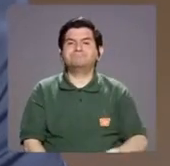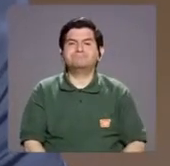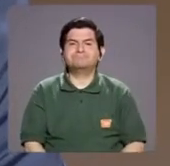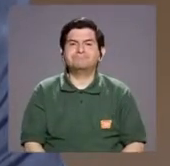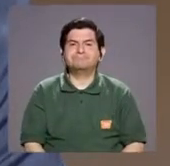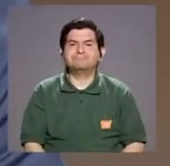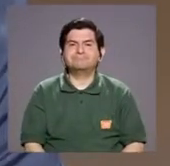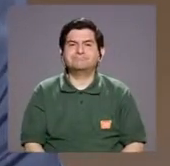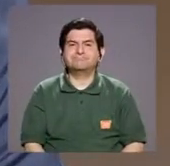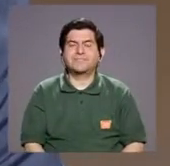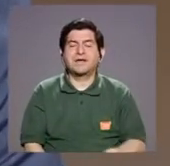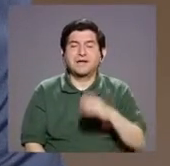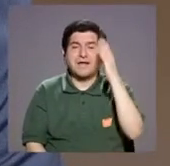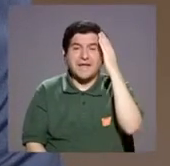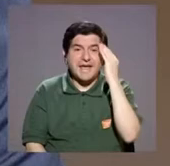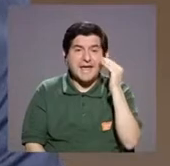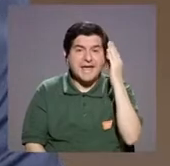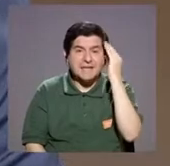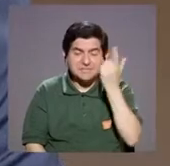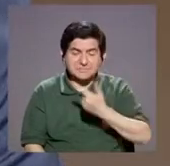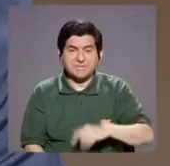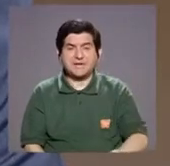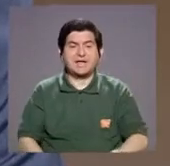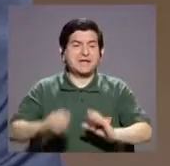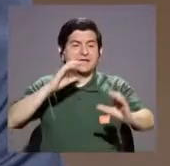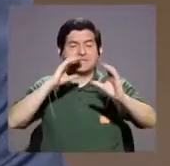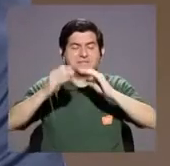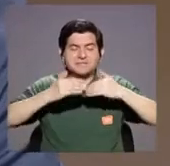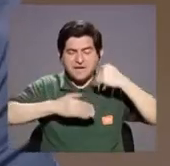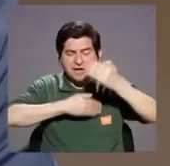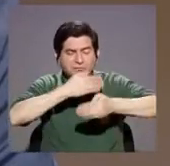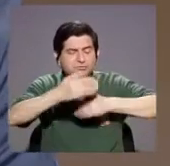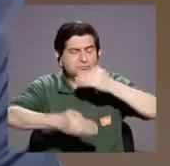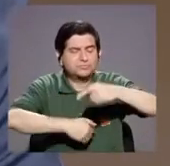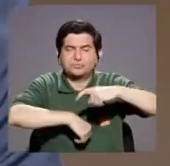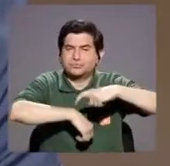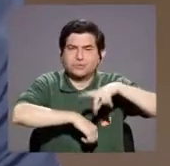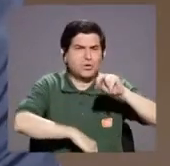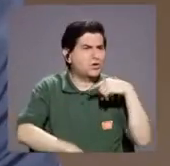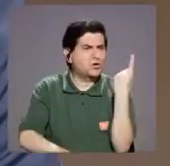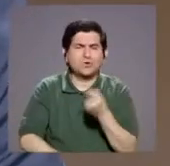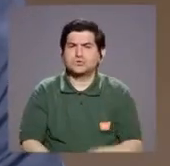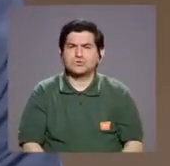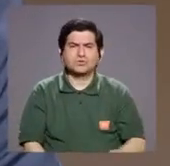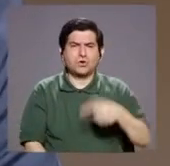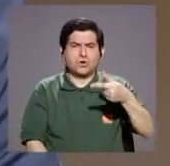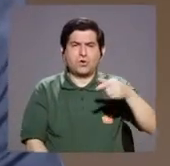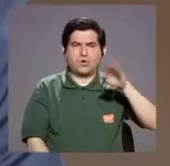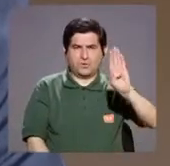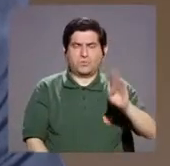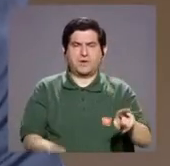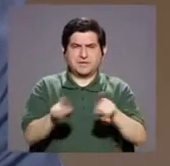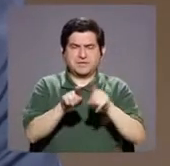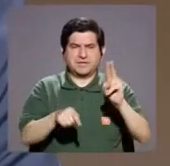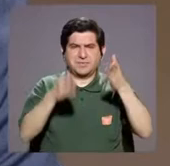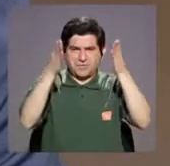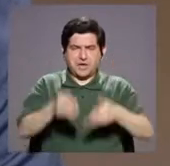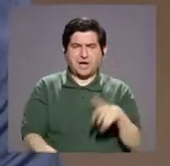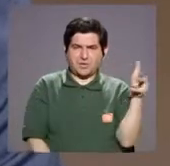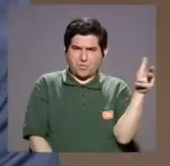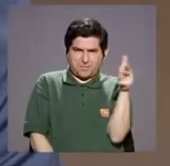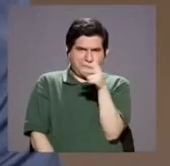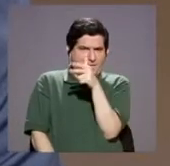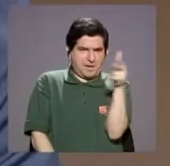y la experiencia que nosotros ha emitido conforme pasa el tiempo y no solamente yoani porque también tenemos a los compañeros en